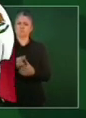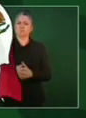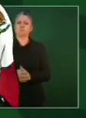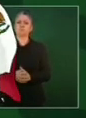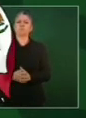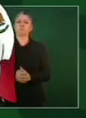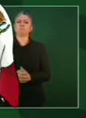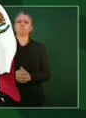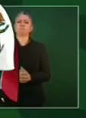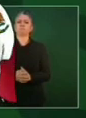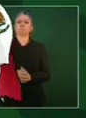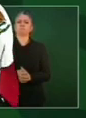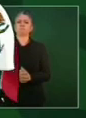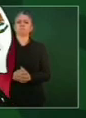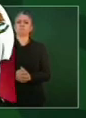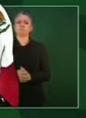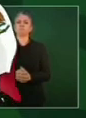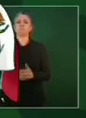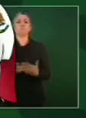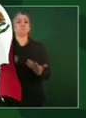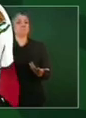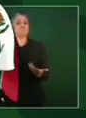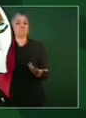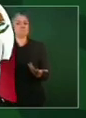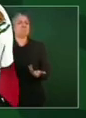que hay